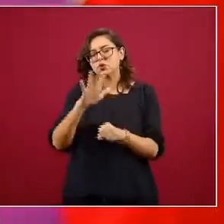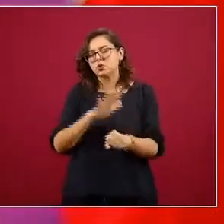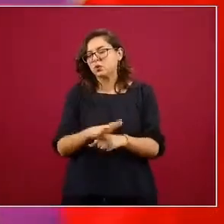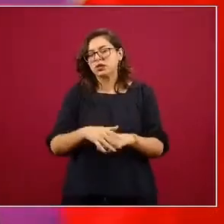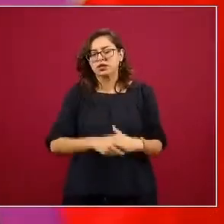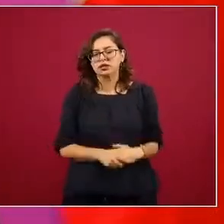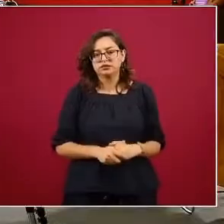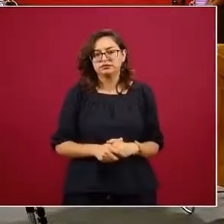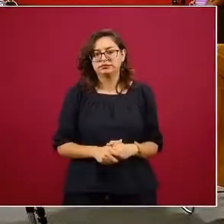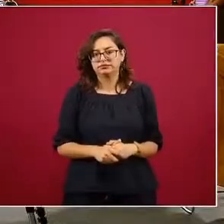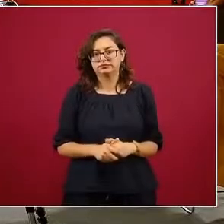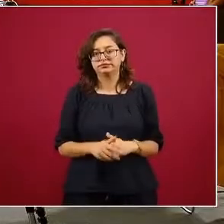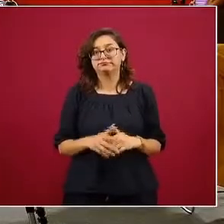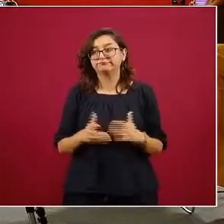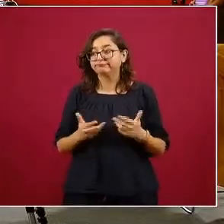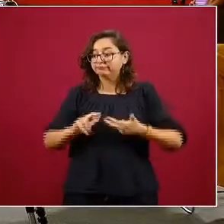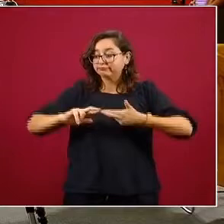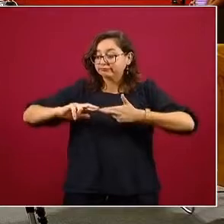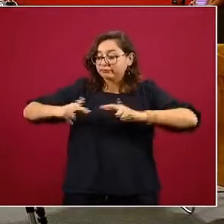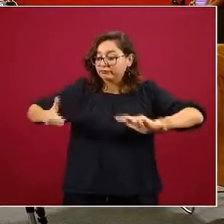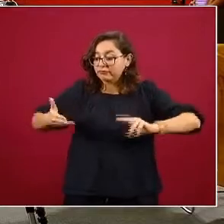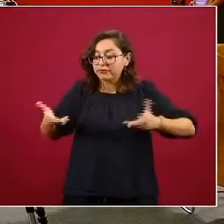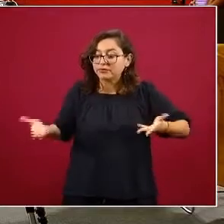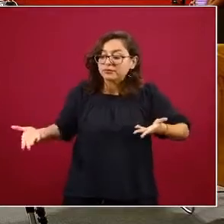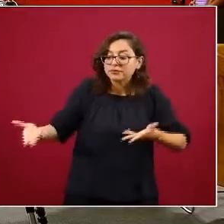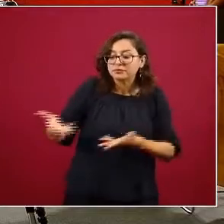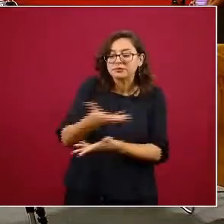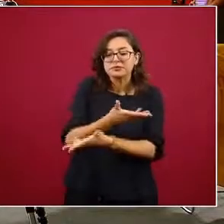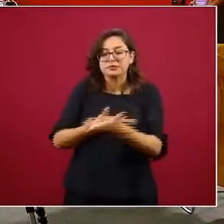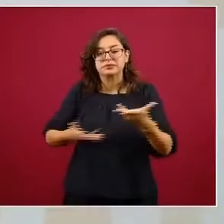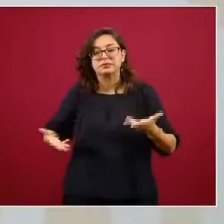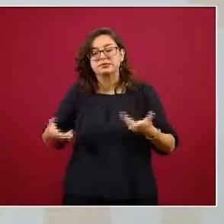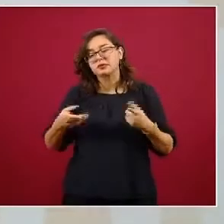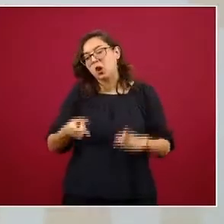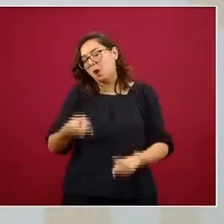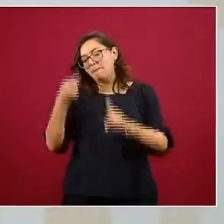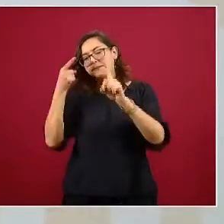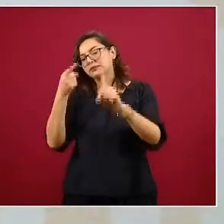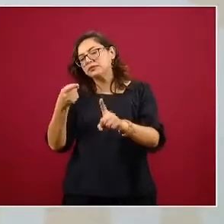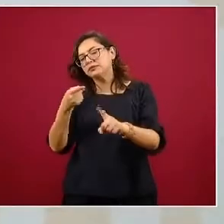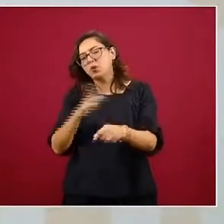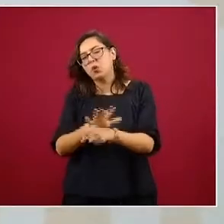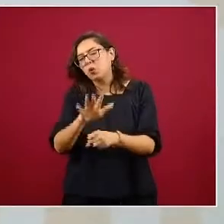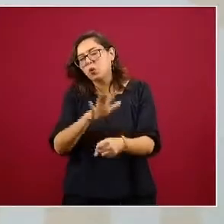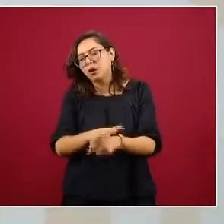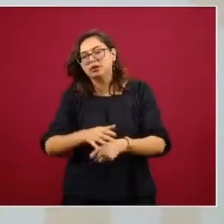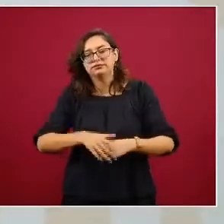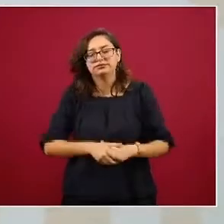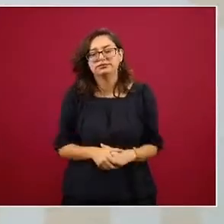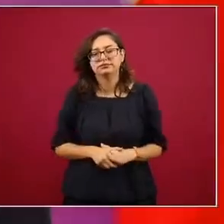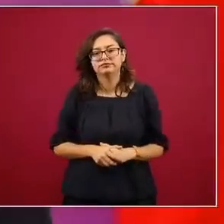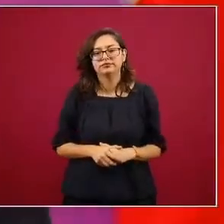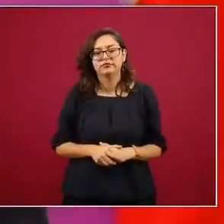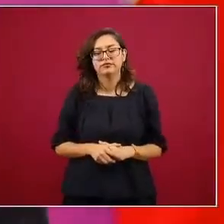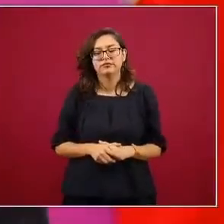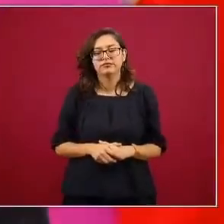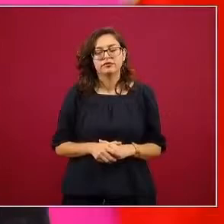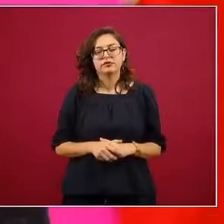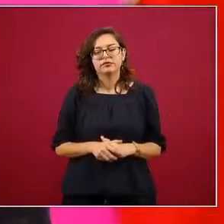subyace a esta relación, es que a nadie en el país, a nadie le